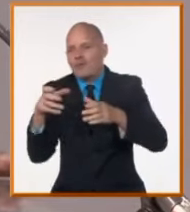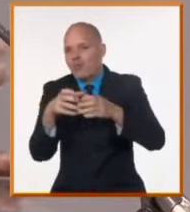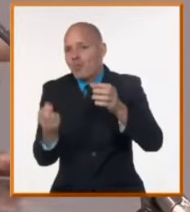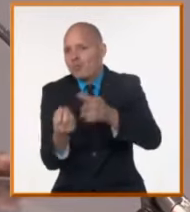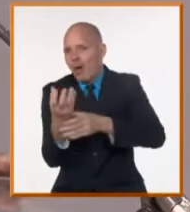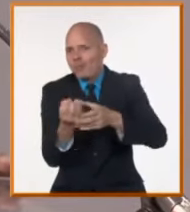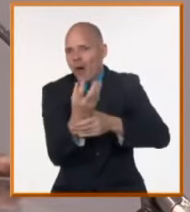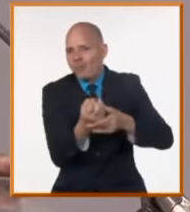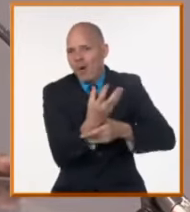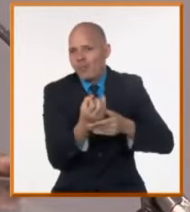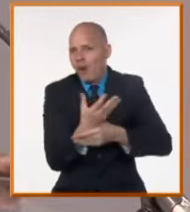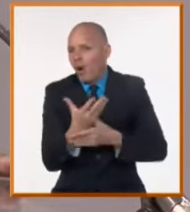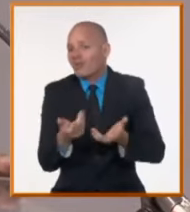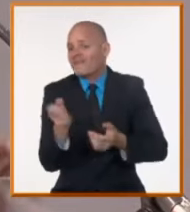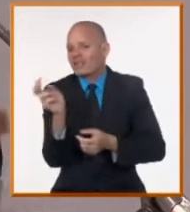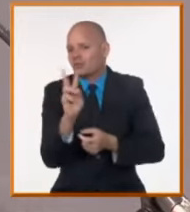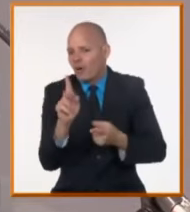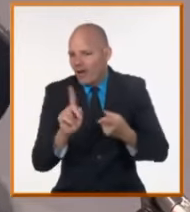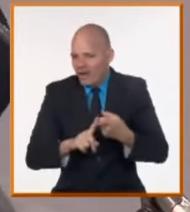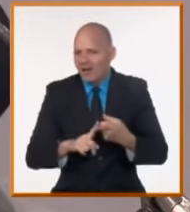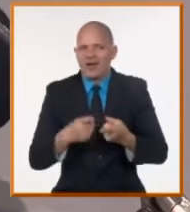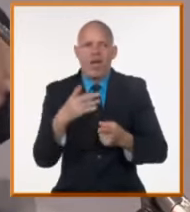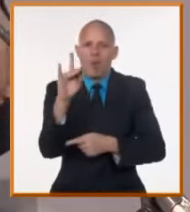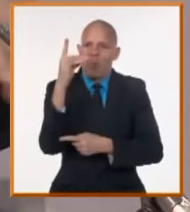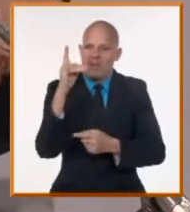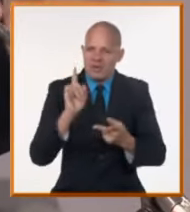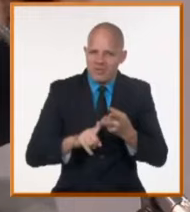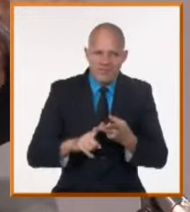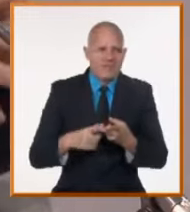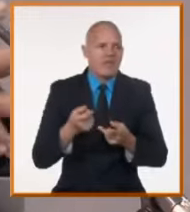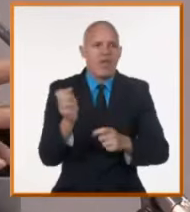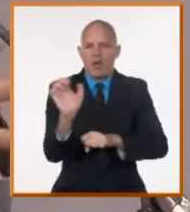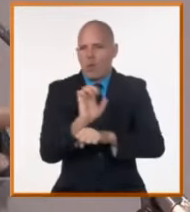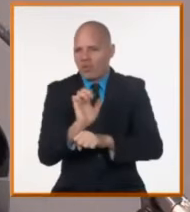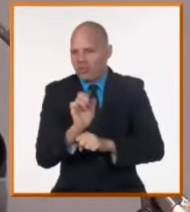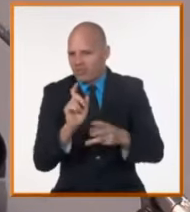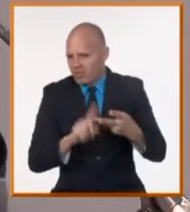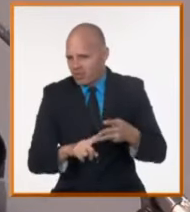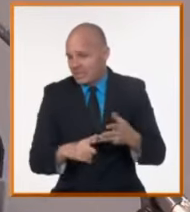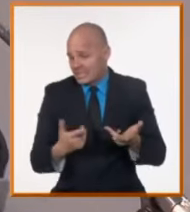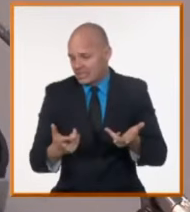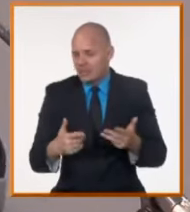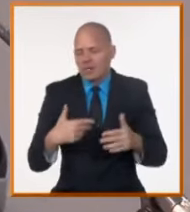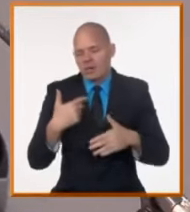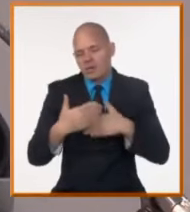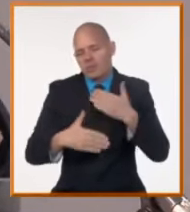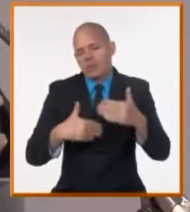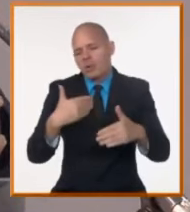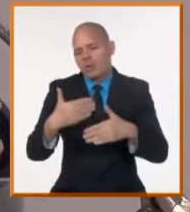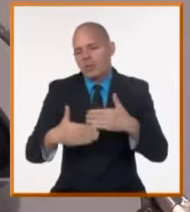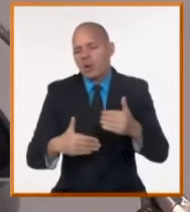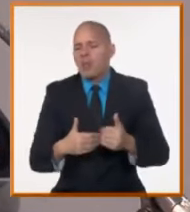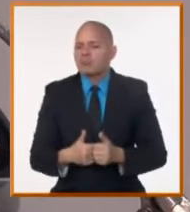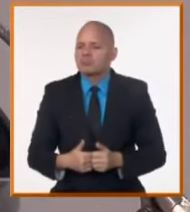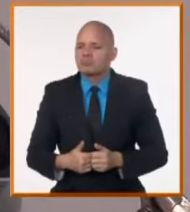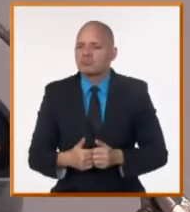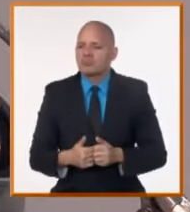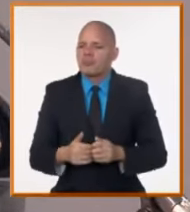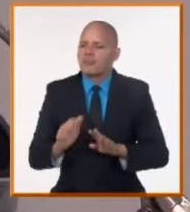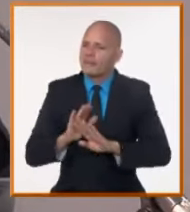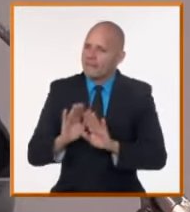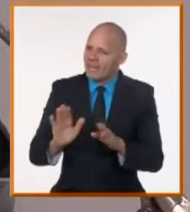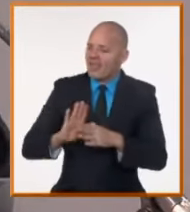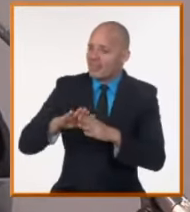de izquierda, en fin, en aquel contexto. Y no sería sino hasta el gobierno de demócrata, de signo